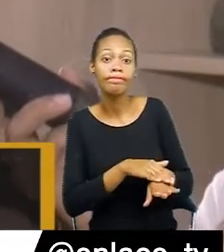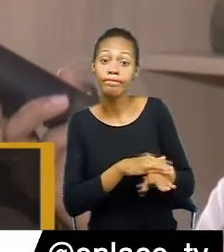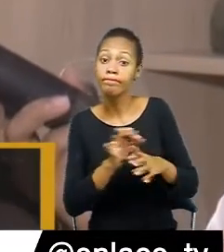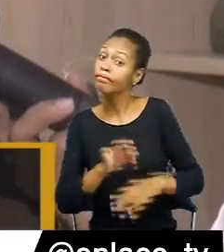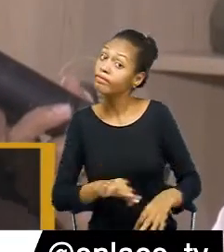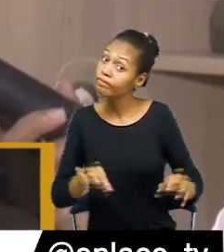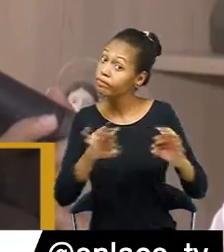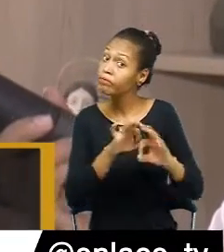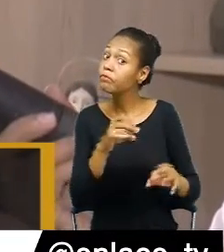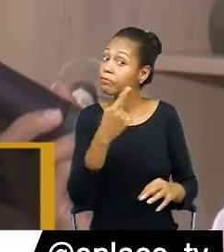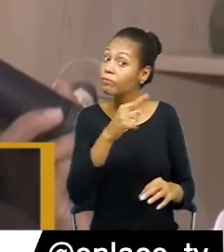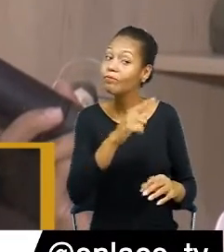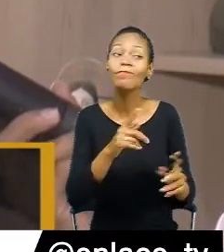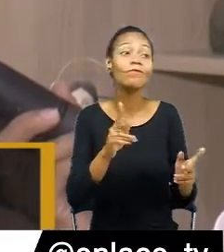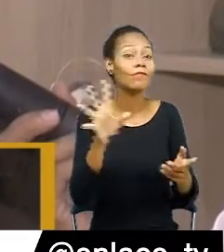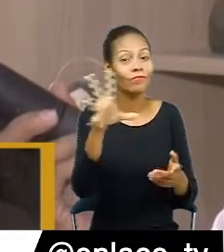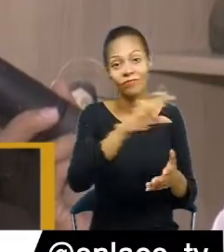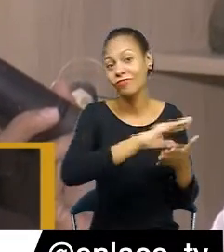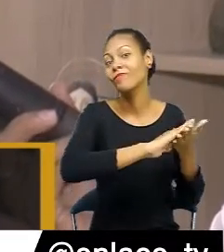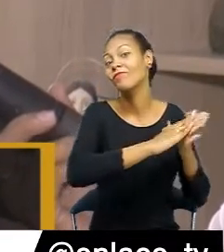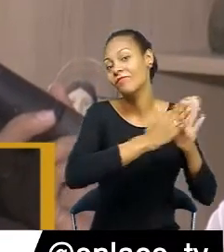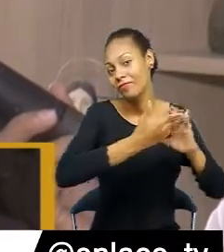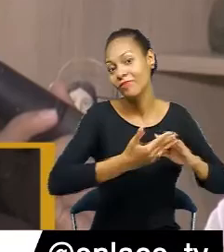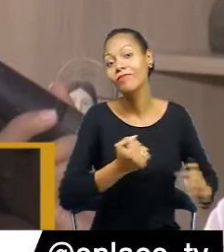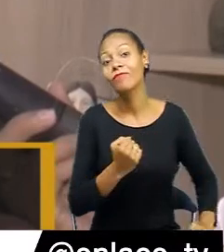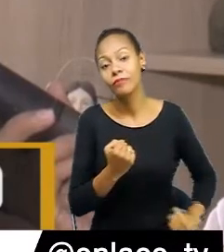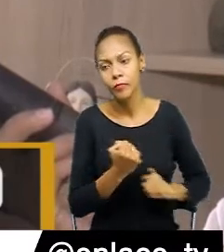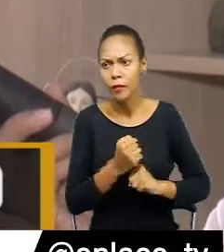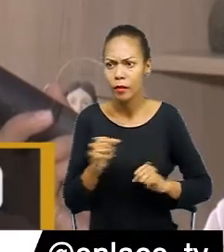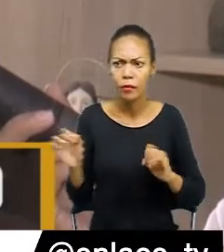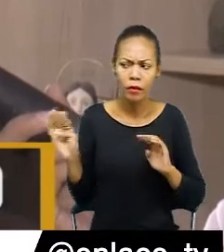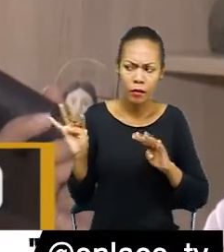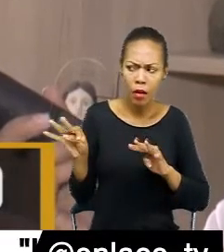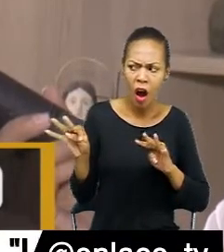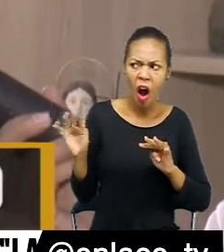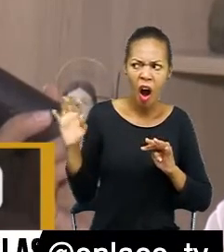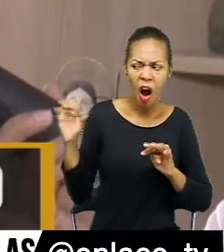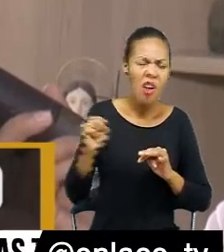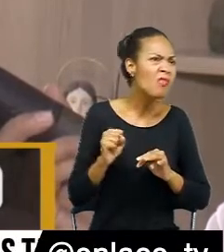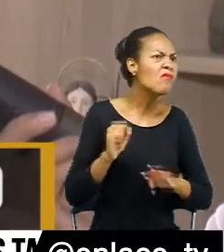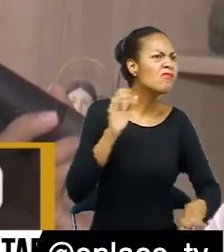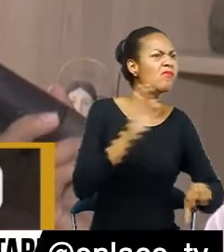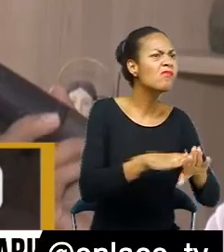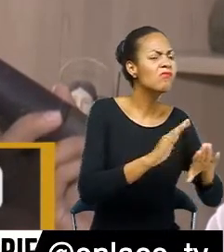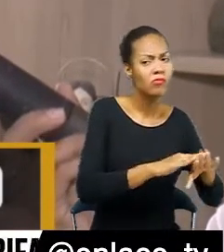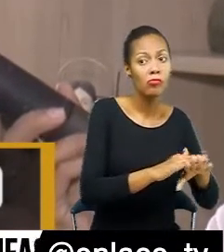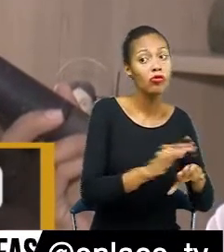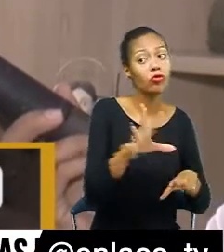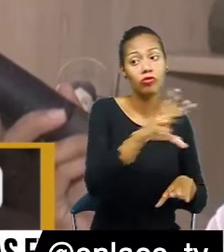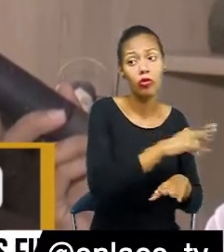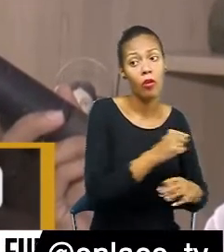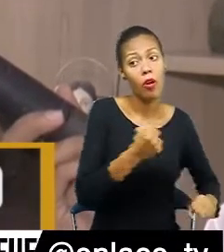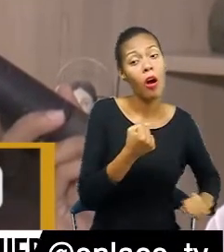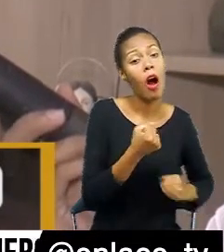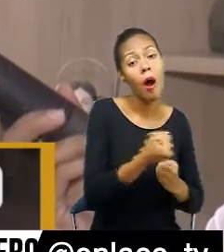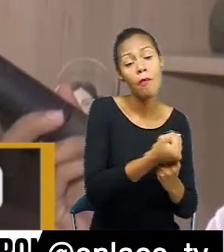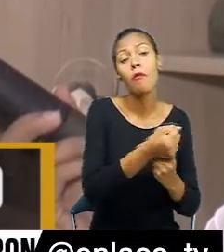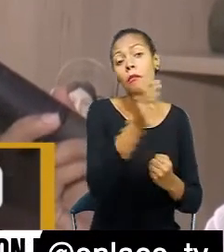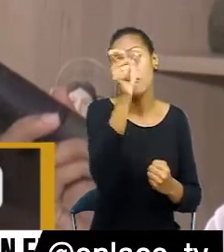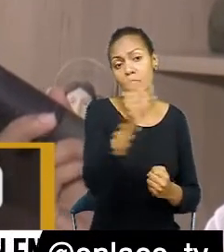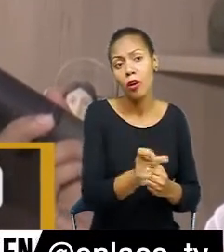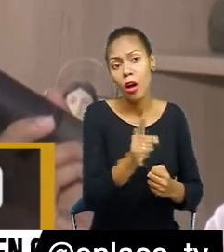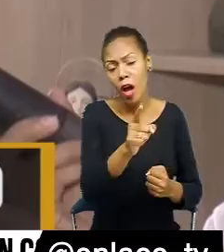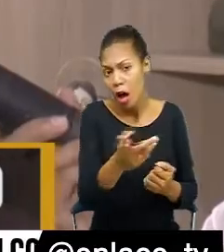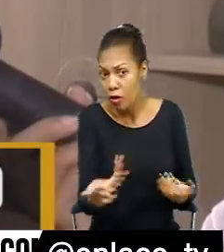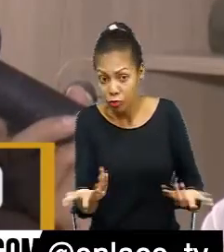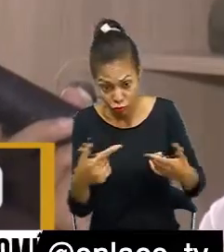el apoyo de la comunidad en general, que se percata de la situación, acuden todos en solidaridad con la víctima, y finalmente pues esta